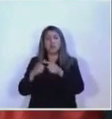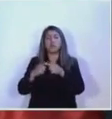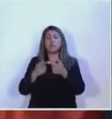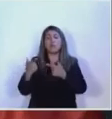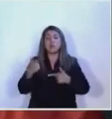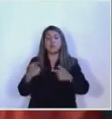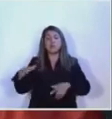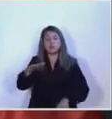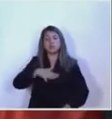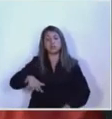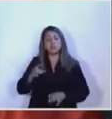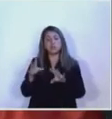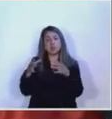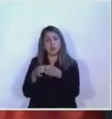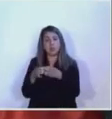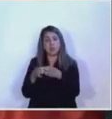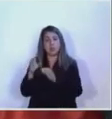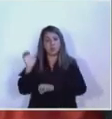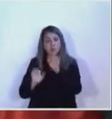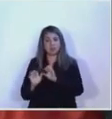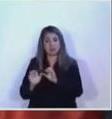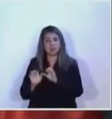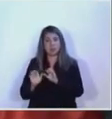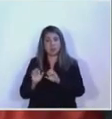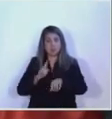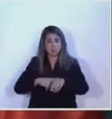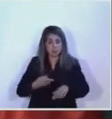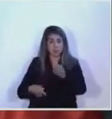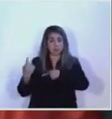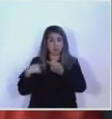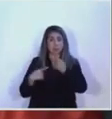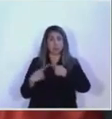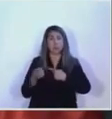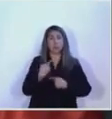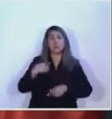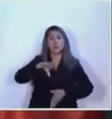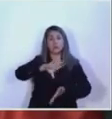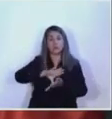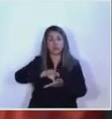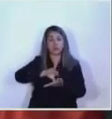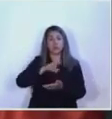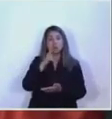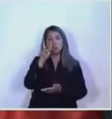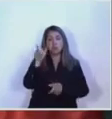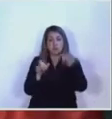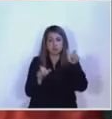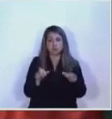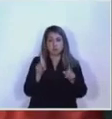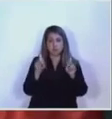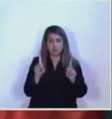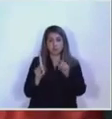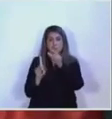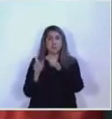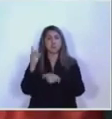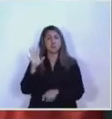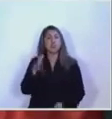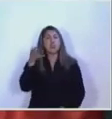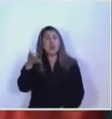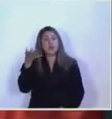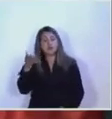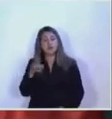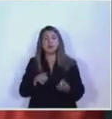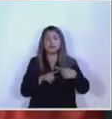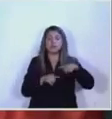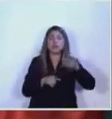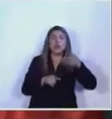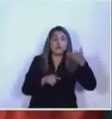país y que nos ha puesto en este momento de la historia y de nuestra patria? Hay dos tipos de personas, las que solo hablan y las que hablan